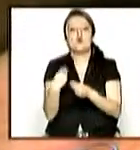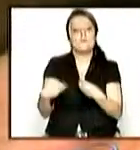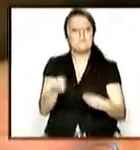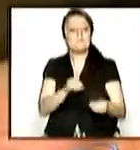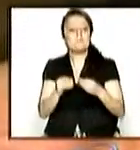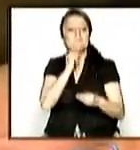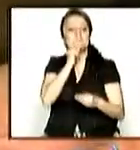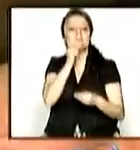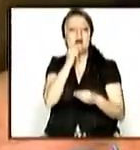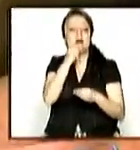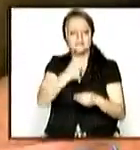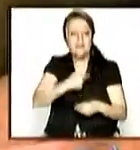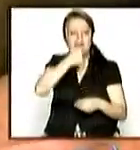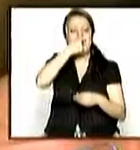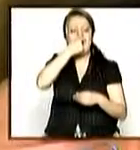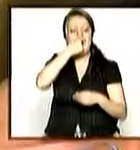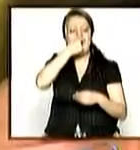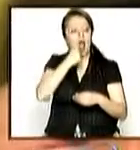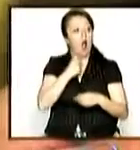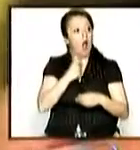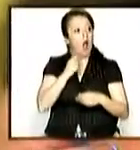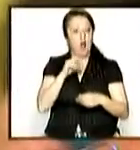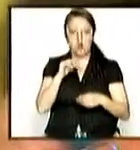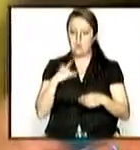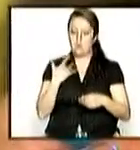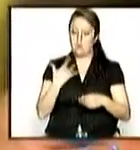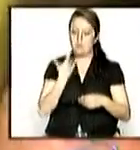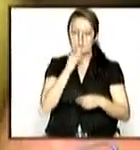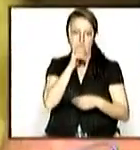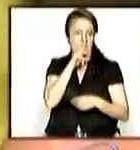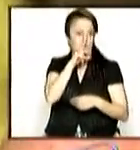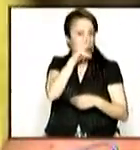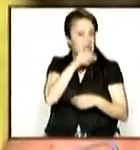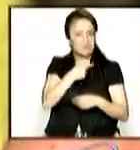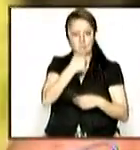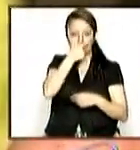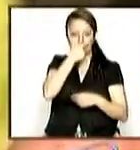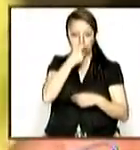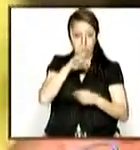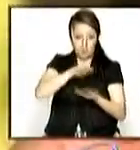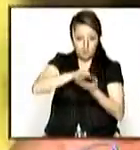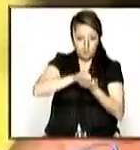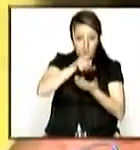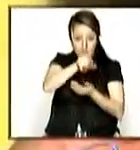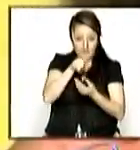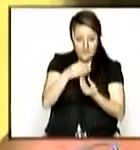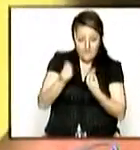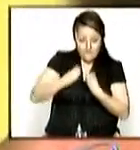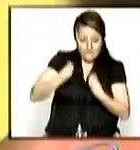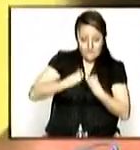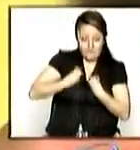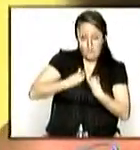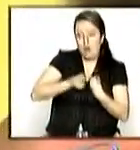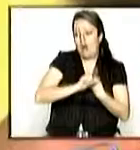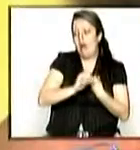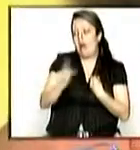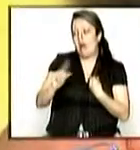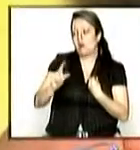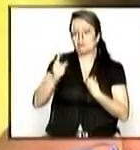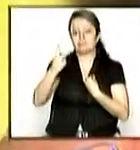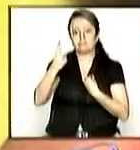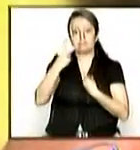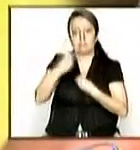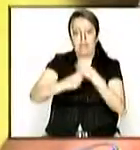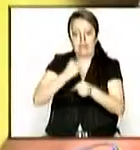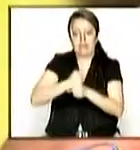un comportamiento de flexibilidad, tiene unos tiempos de vida, esto no dura 20 años como estas otras, porque eso hay que decírselo a los